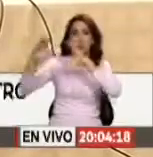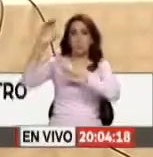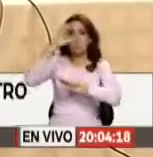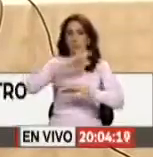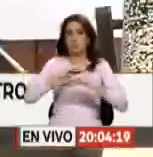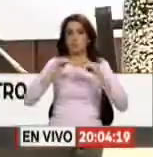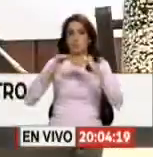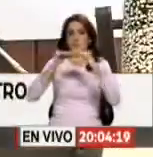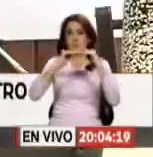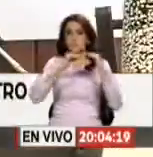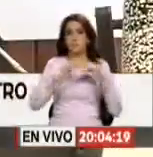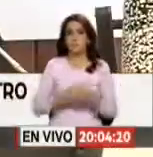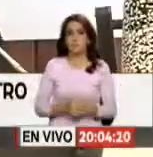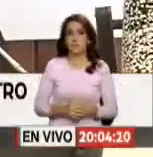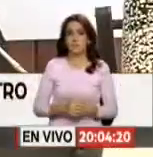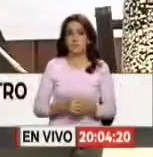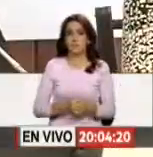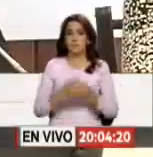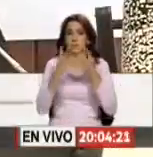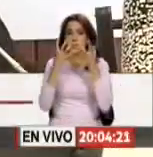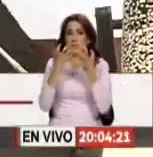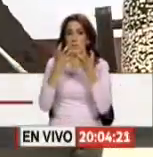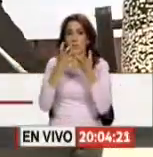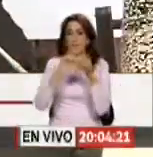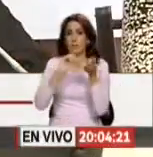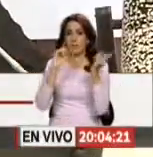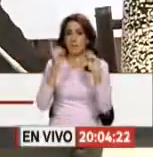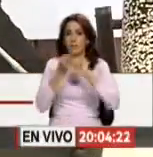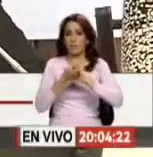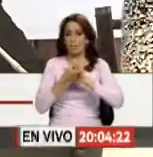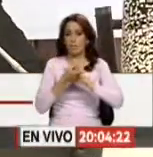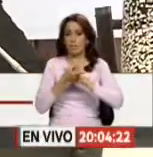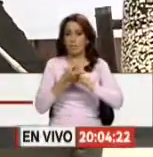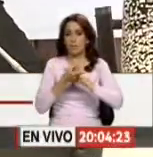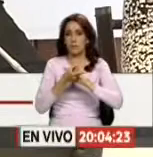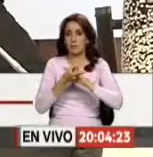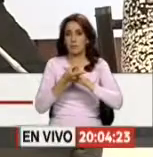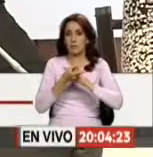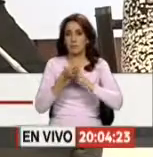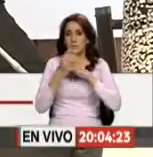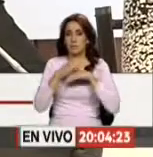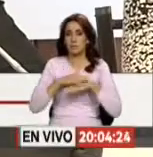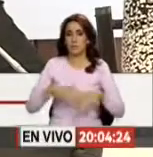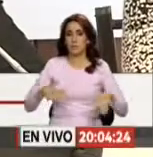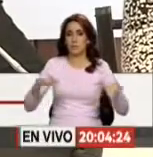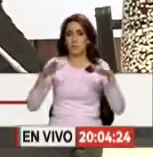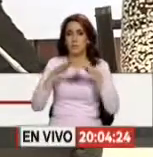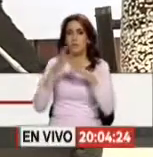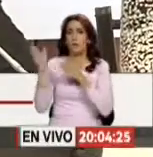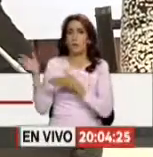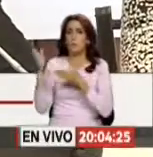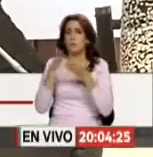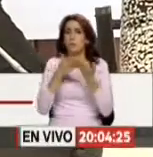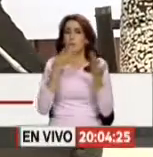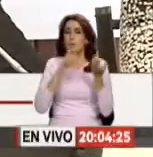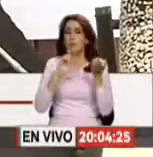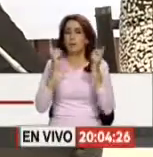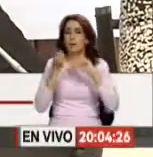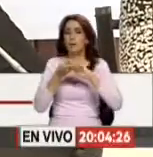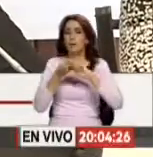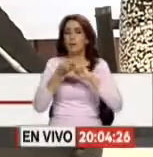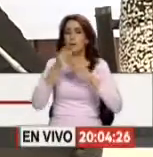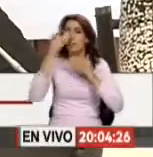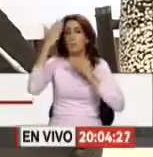de revertirlo. Queremos cambiar. Entonces planteamos una nueva perspectiva de